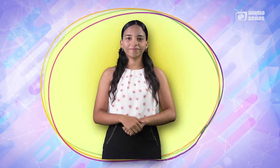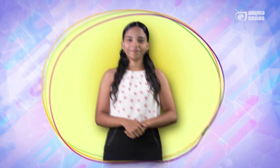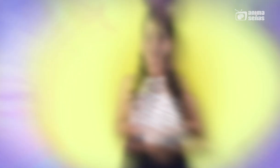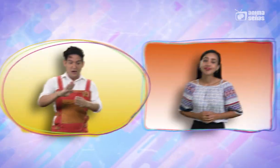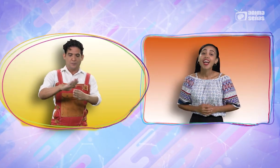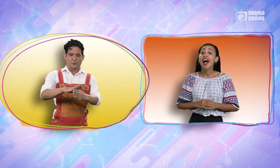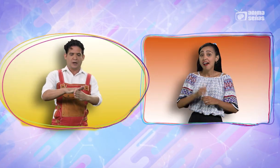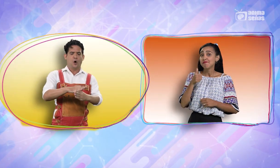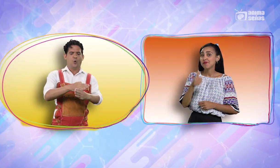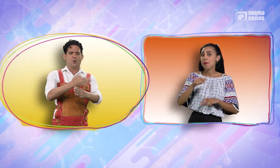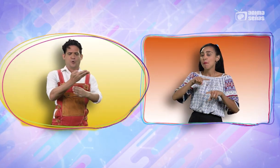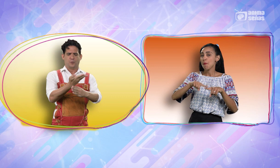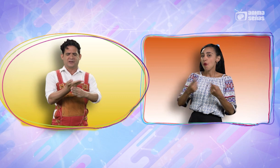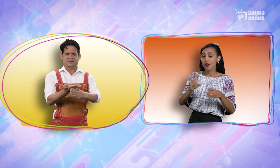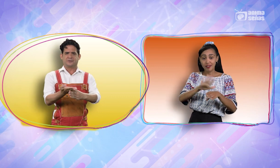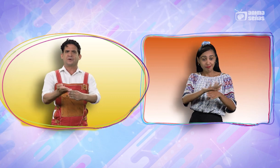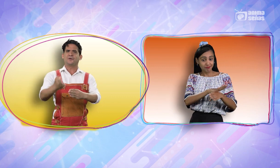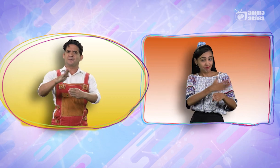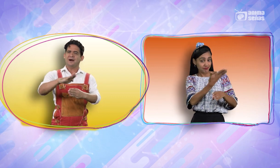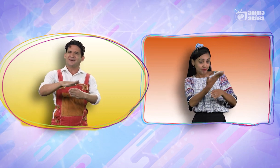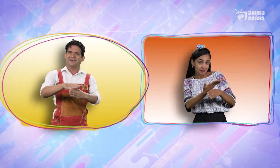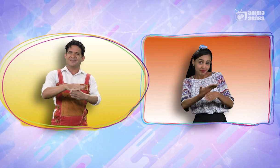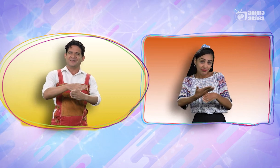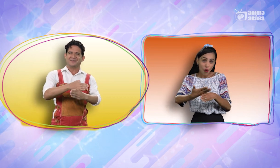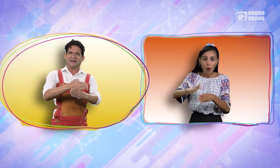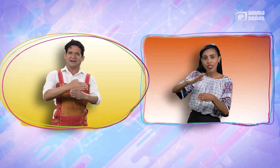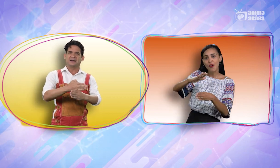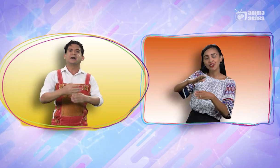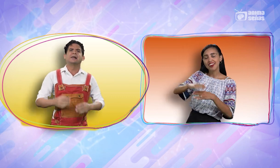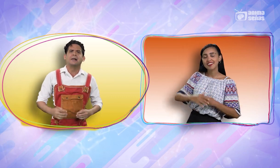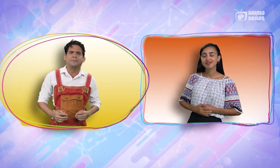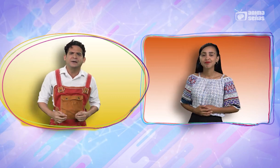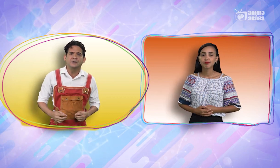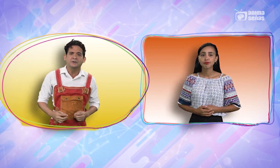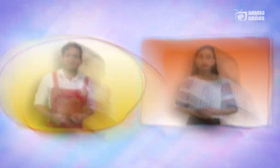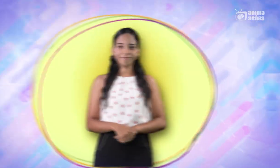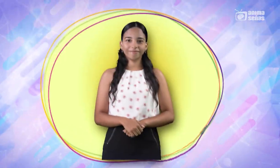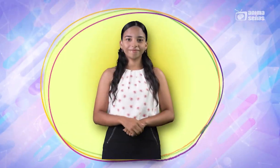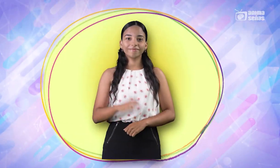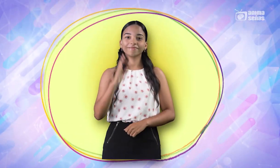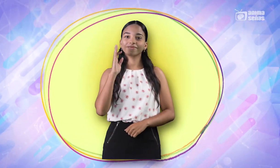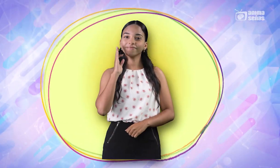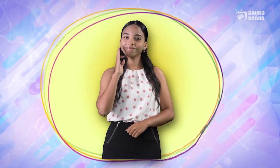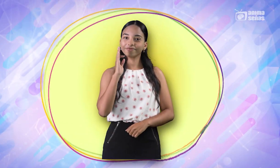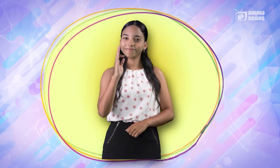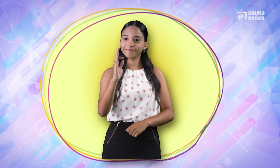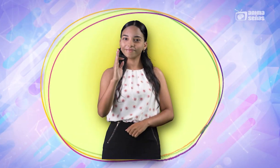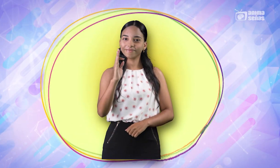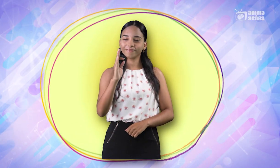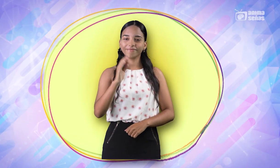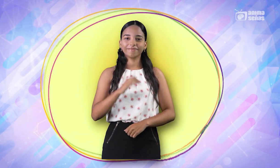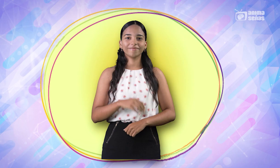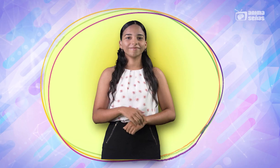¡Ah, qué bien! Porque uno puede ser de una forma o de otra. ¿Y respeto?